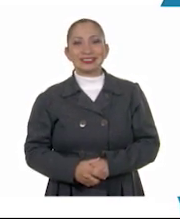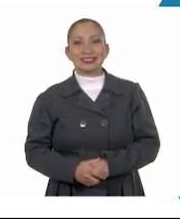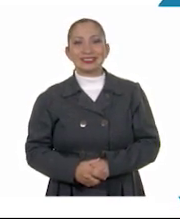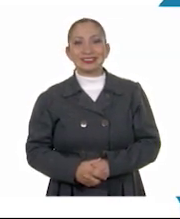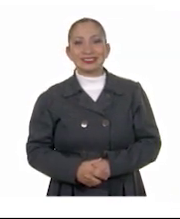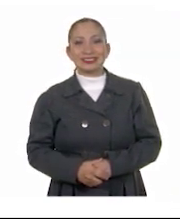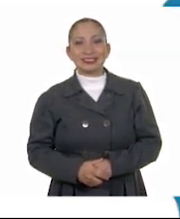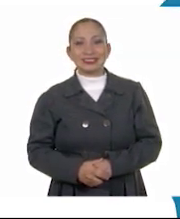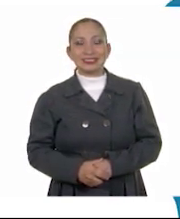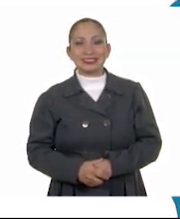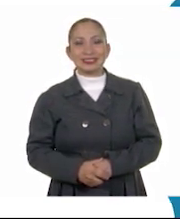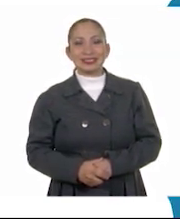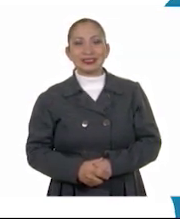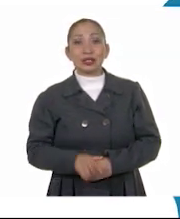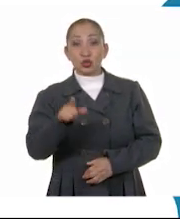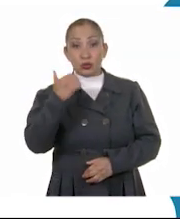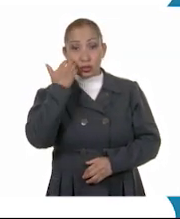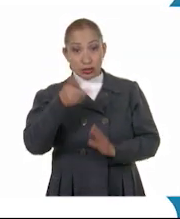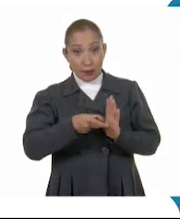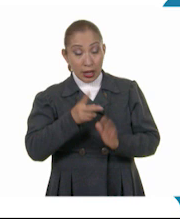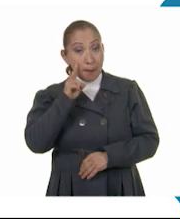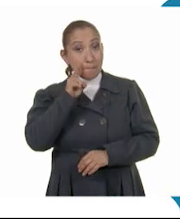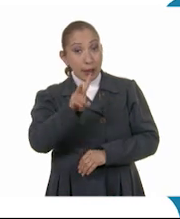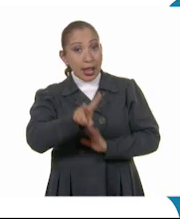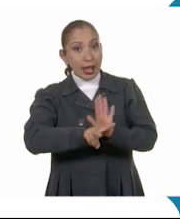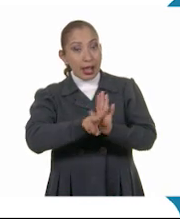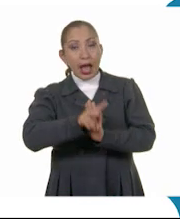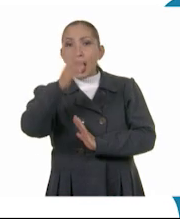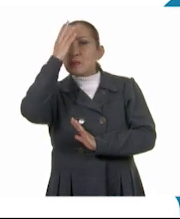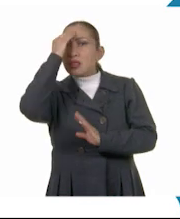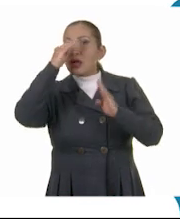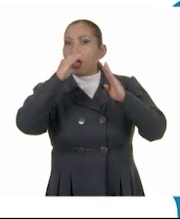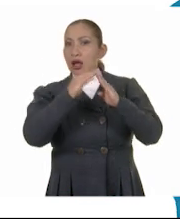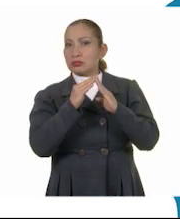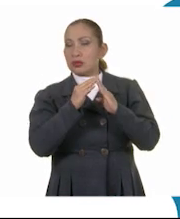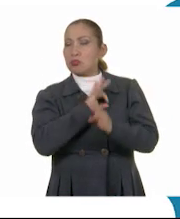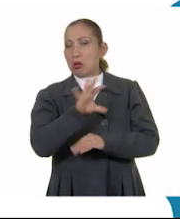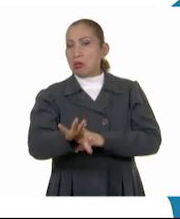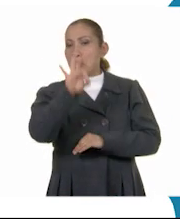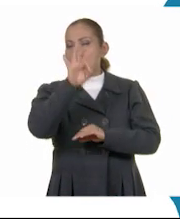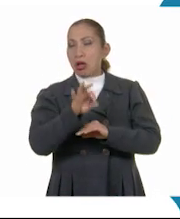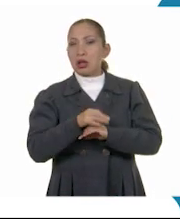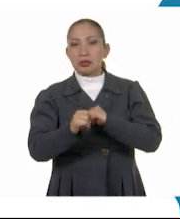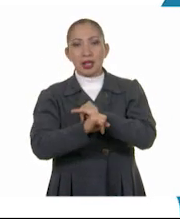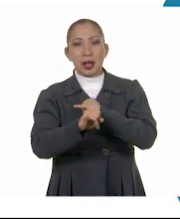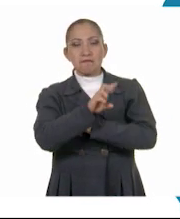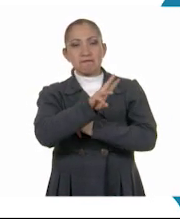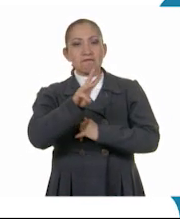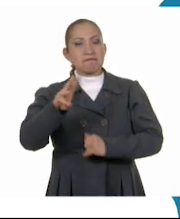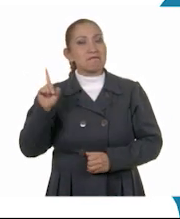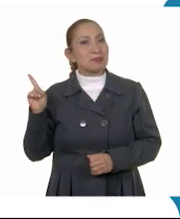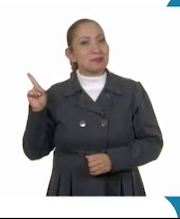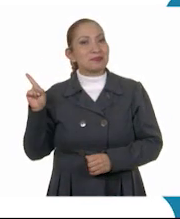conalitech.cep.gob.mx. Si quieres volver a ver los programas de Aprende en Casa, los puedes encontrar en la siguiente liga: